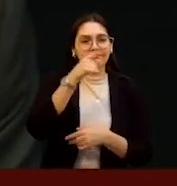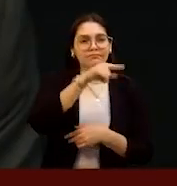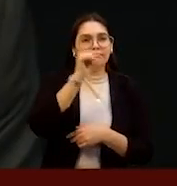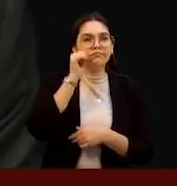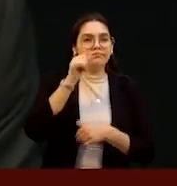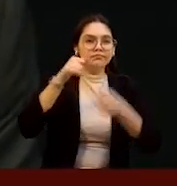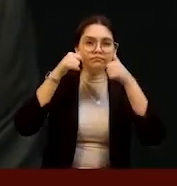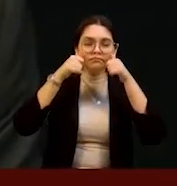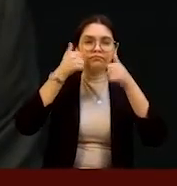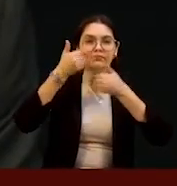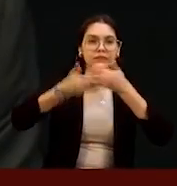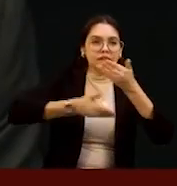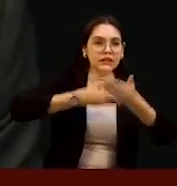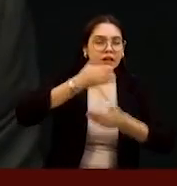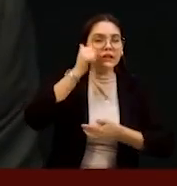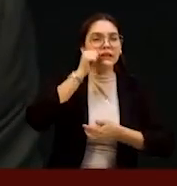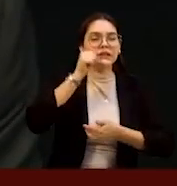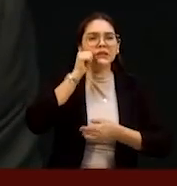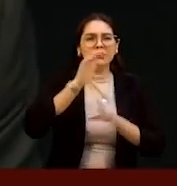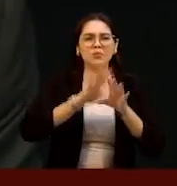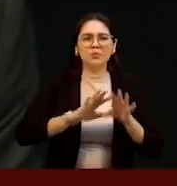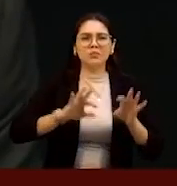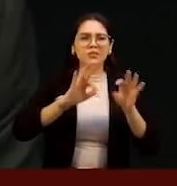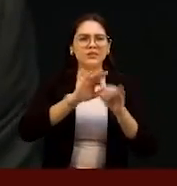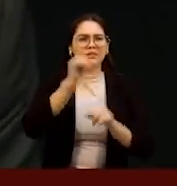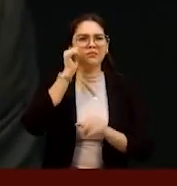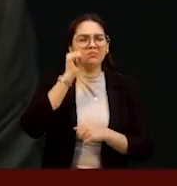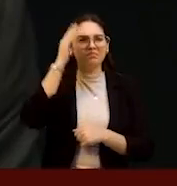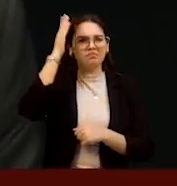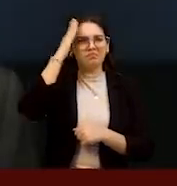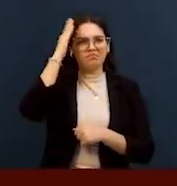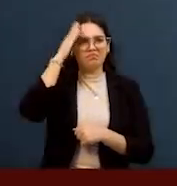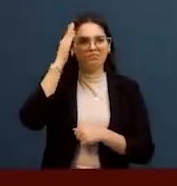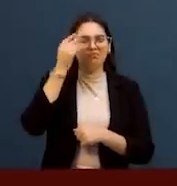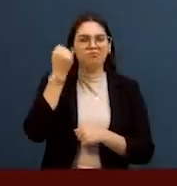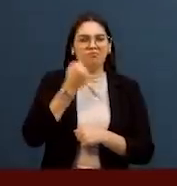servicio desinteresado y su liderazgo